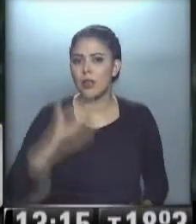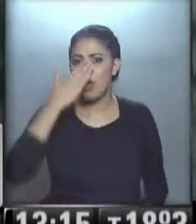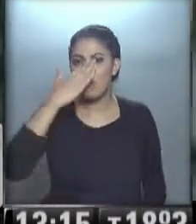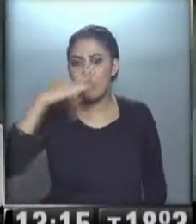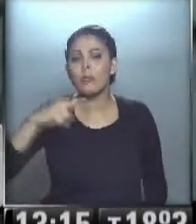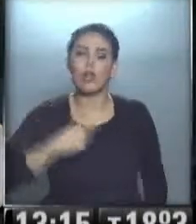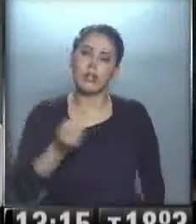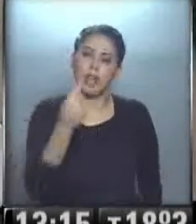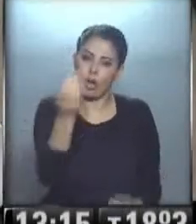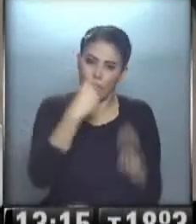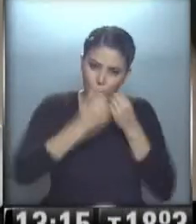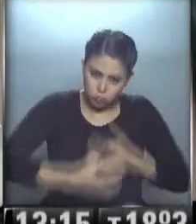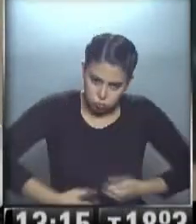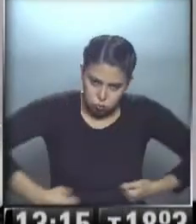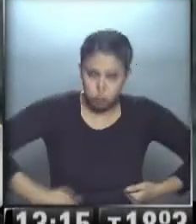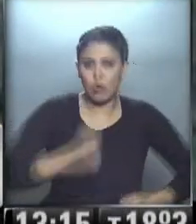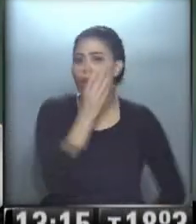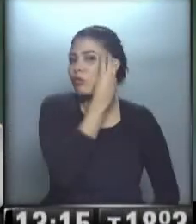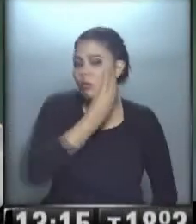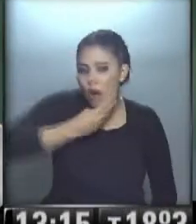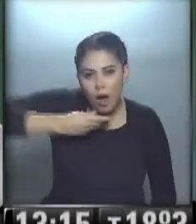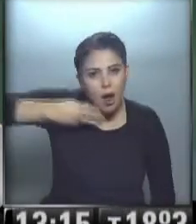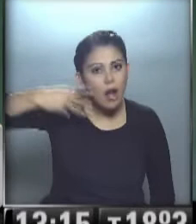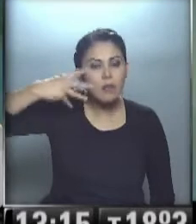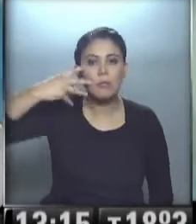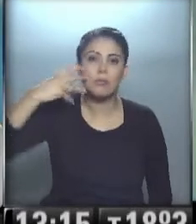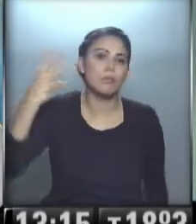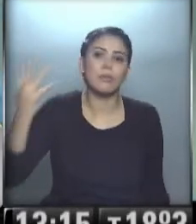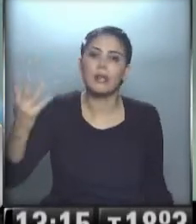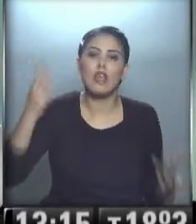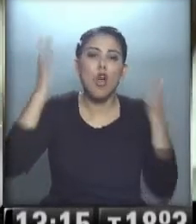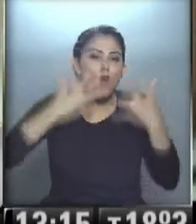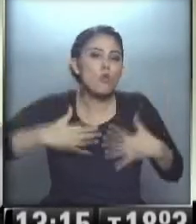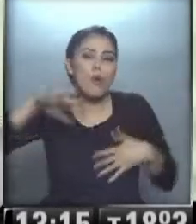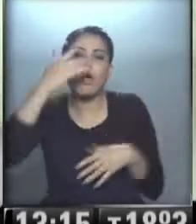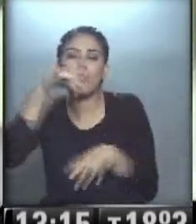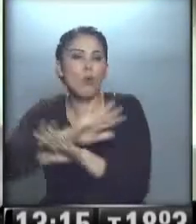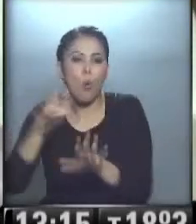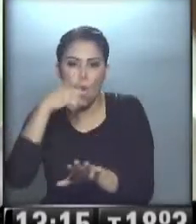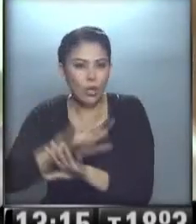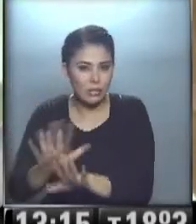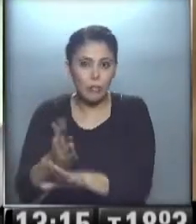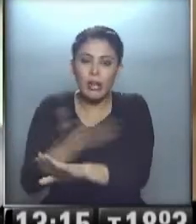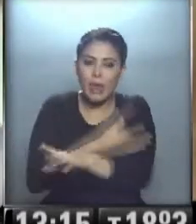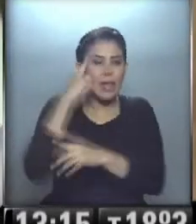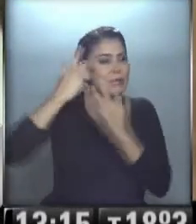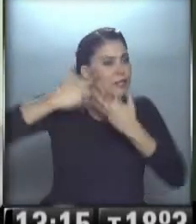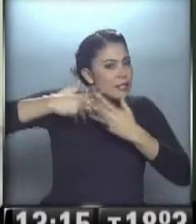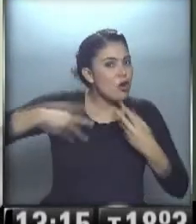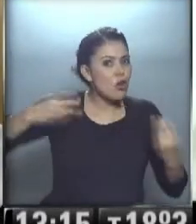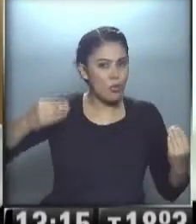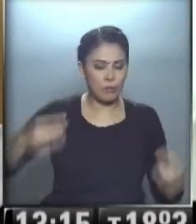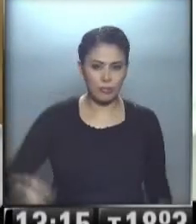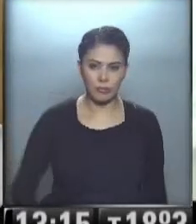subir de peso, dejarme la barba, o sea, la parte estética fue lo último de Santiago. Yo era tu